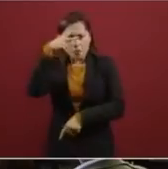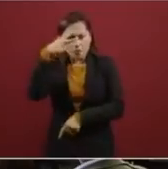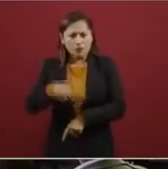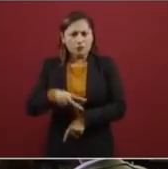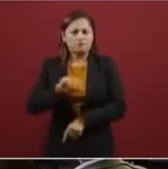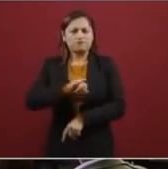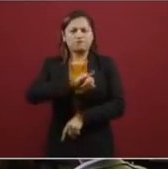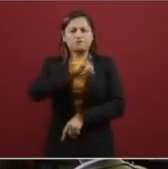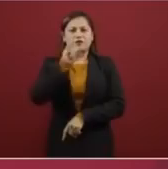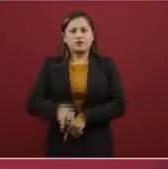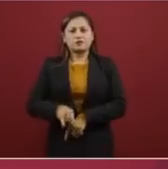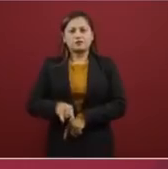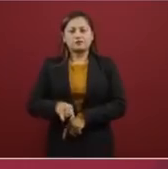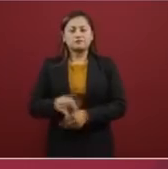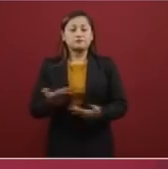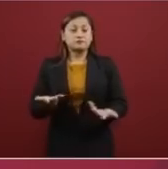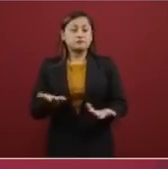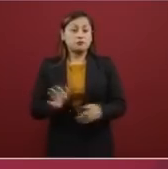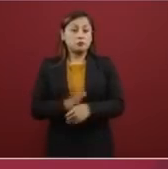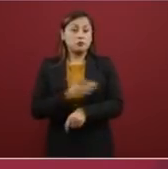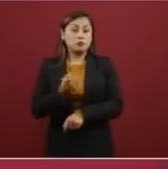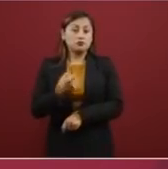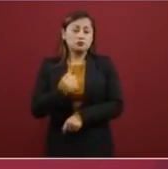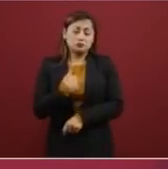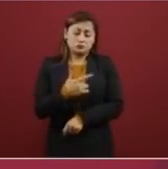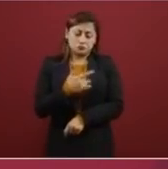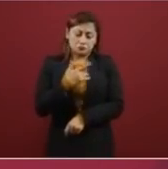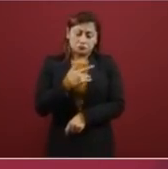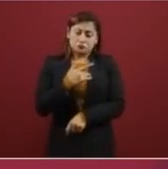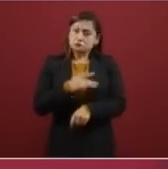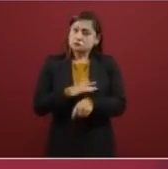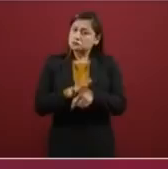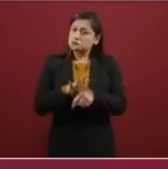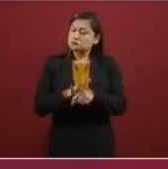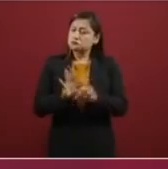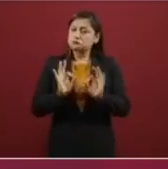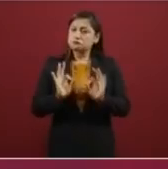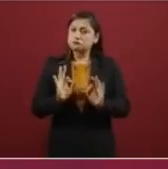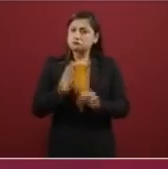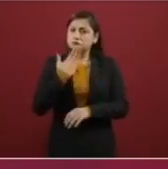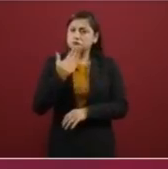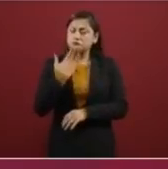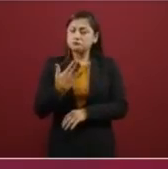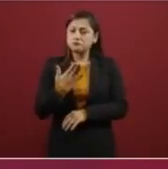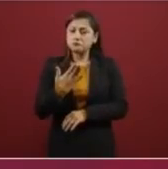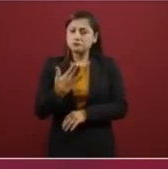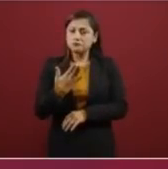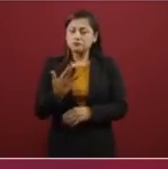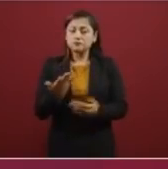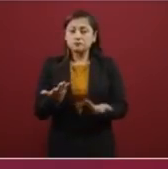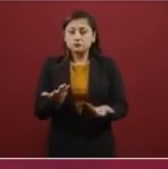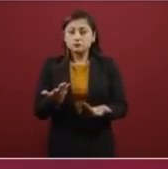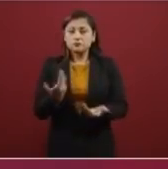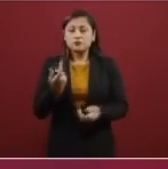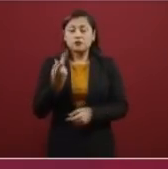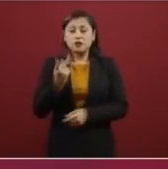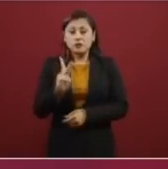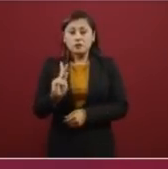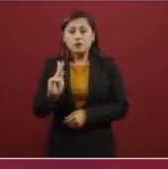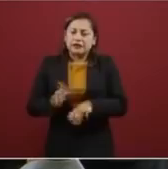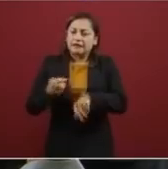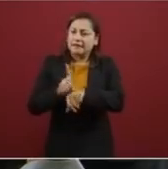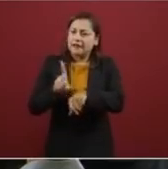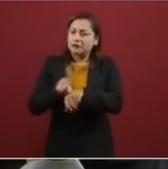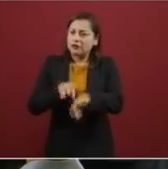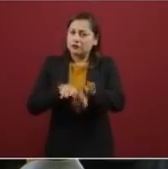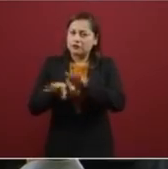de su gobierno sobre el número de homicidios en el país y enfatizó que se revirtió la tendencia porque ya no se sigue la misma estrategia de los sexenios